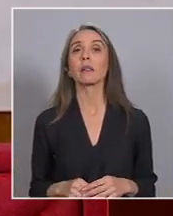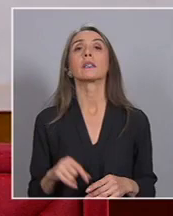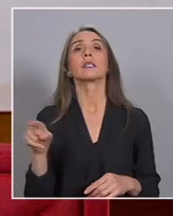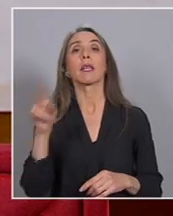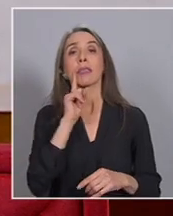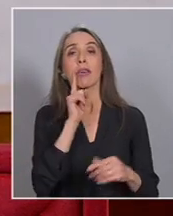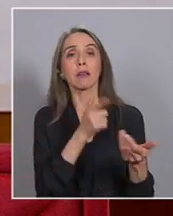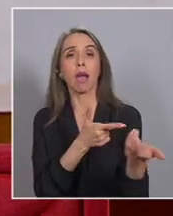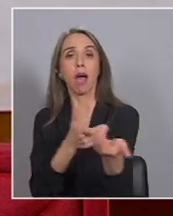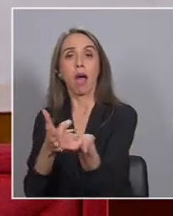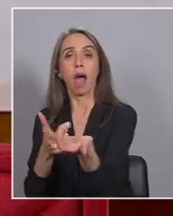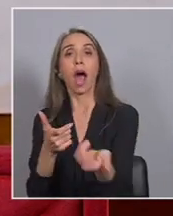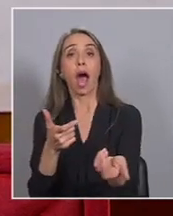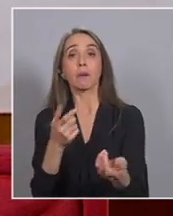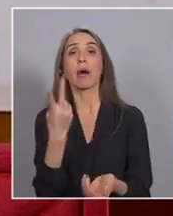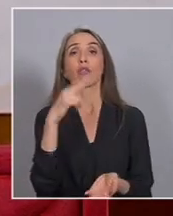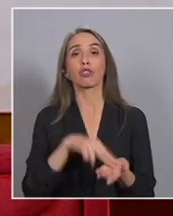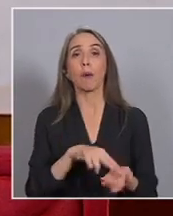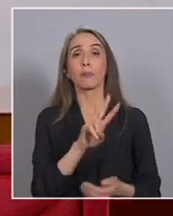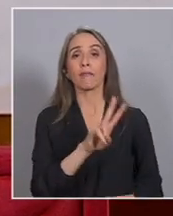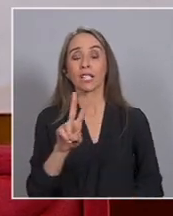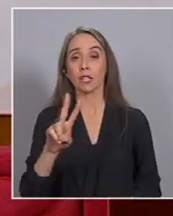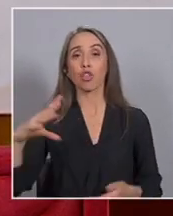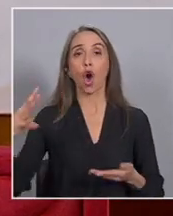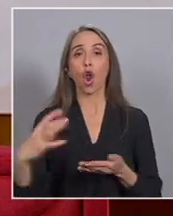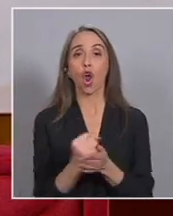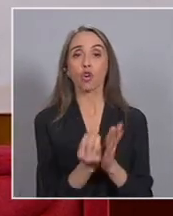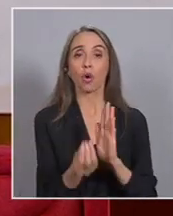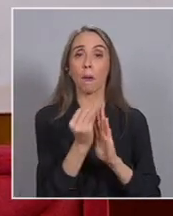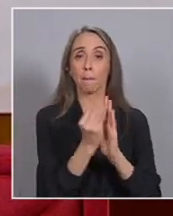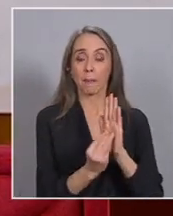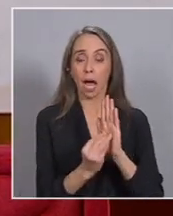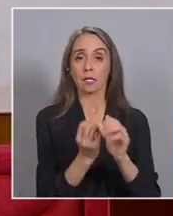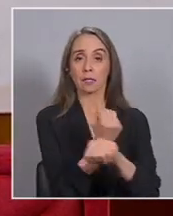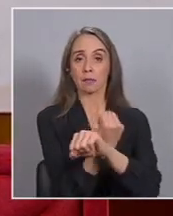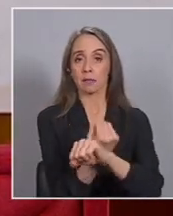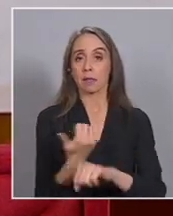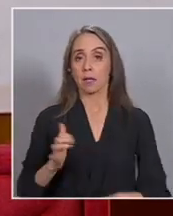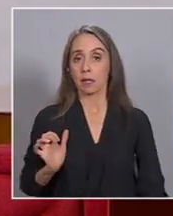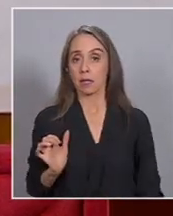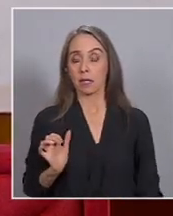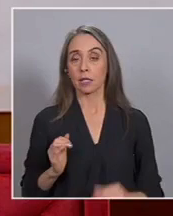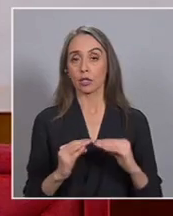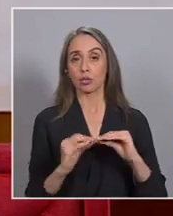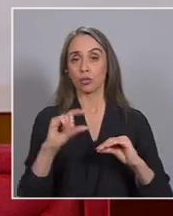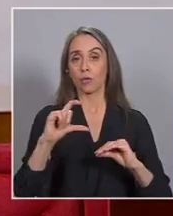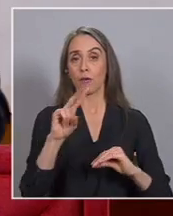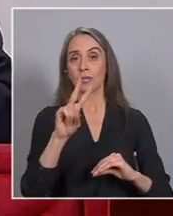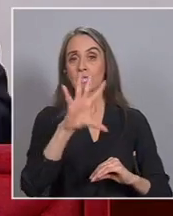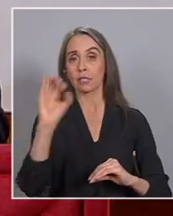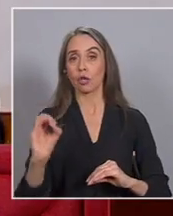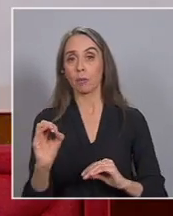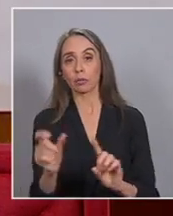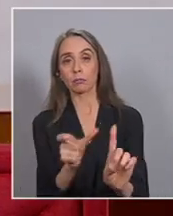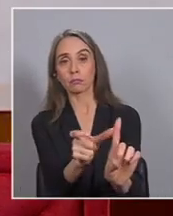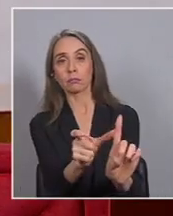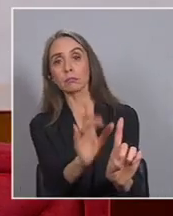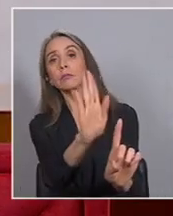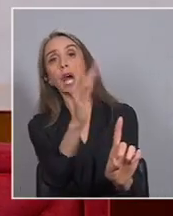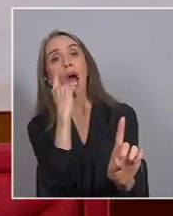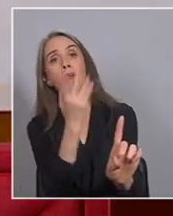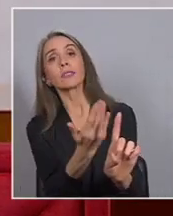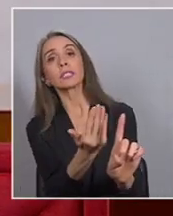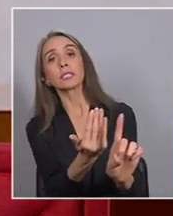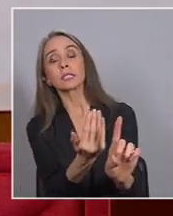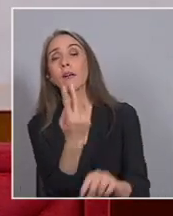de armas, el 2022 logramos incrementar con las policías en un 25% las fiscalizaciones y